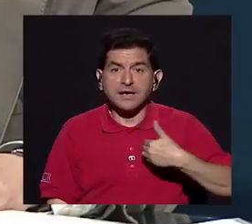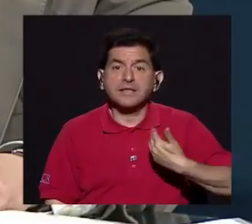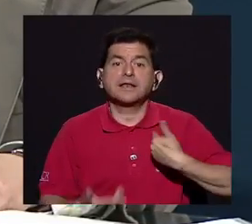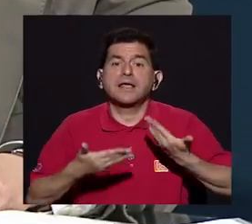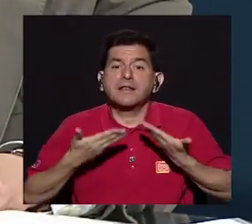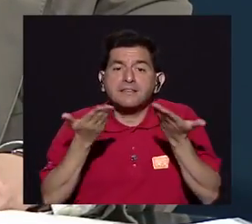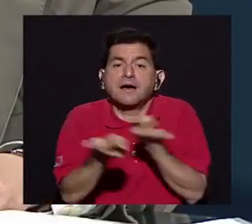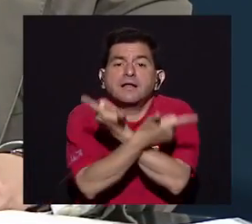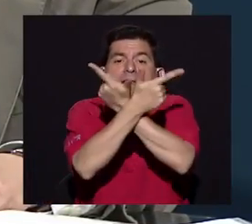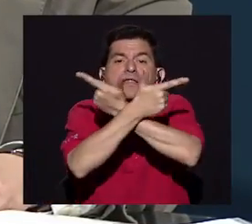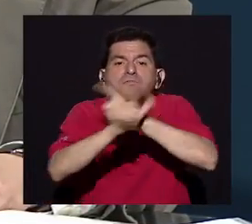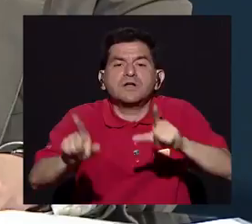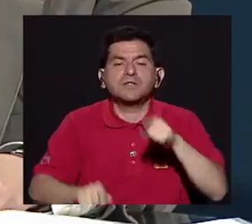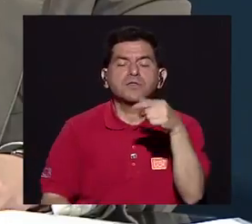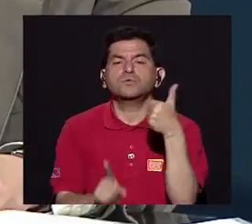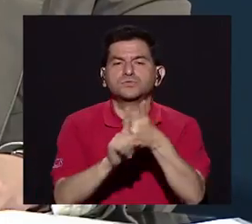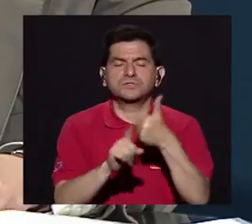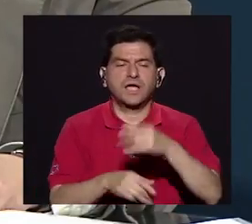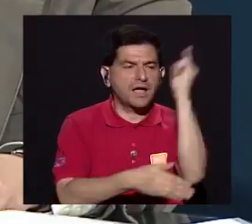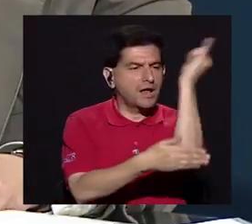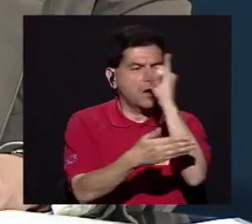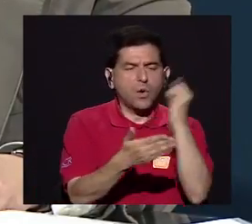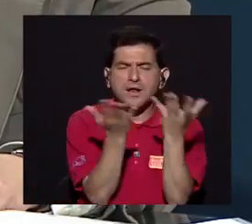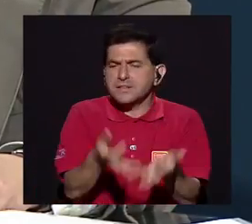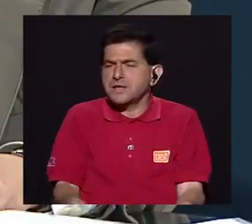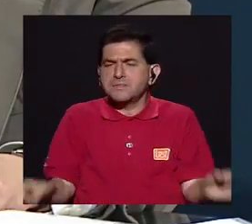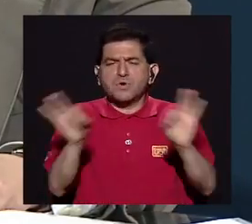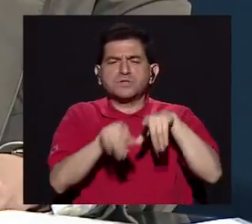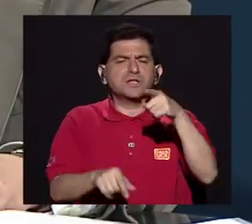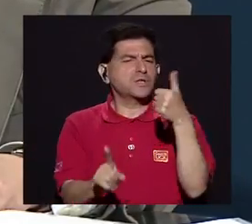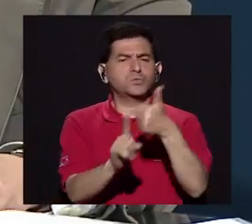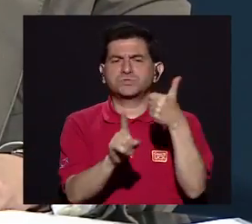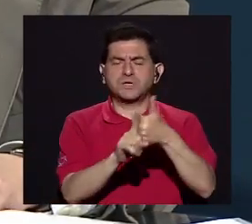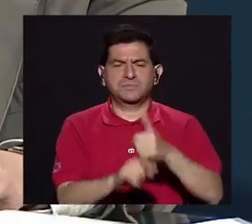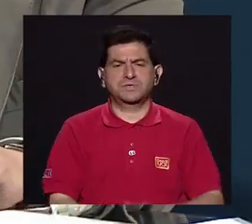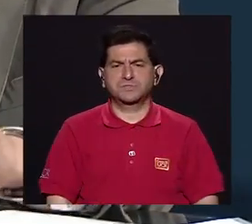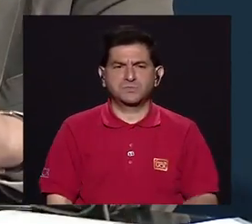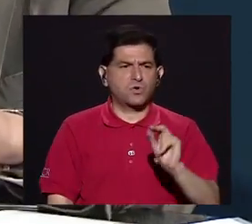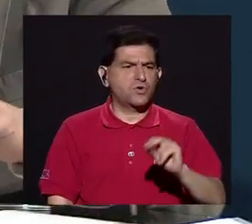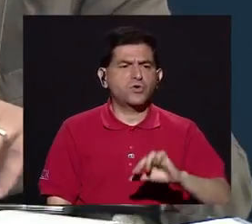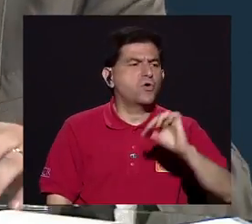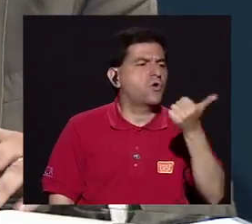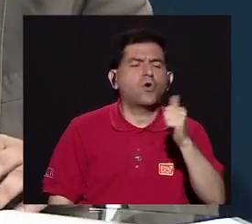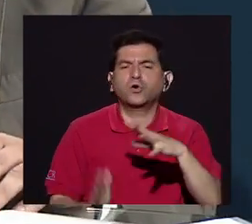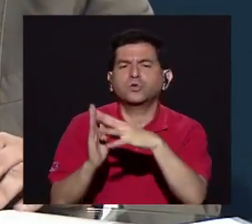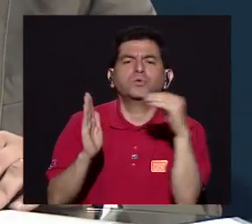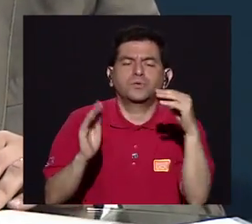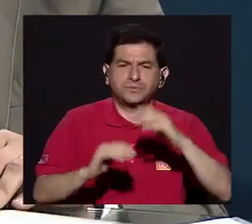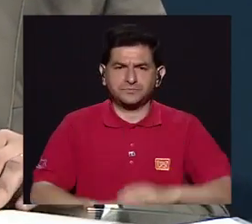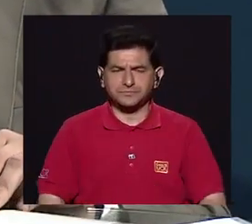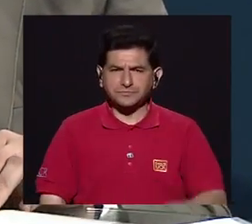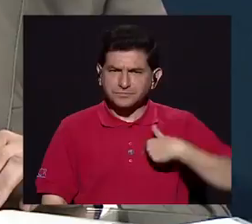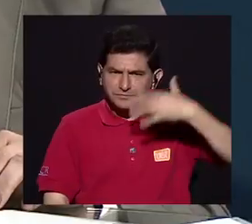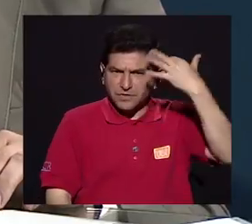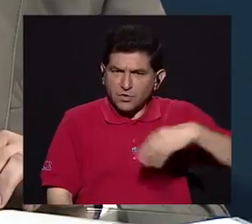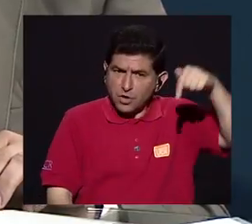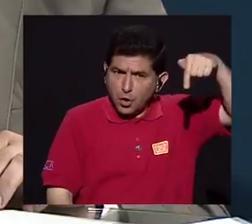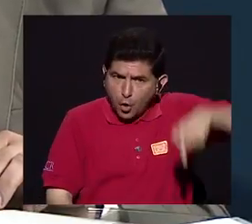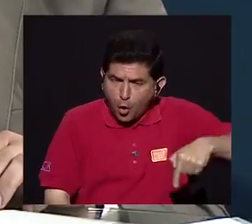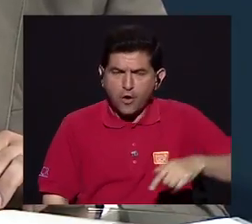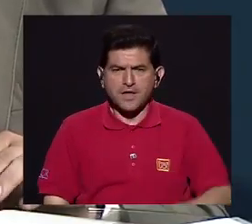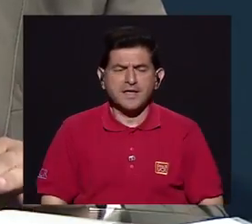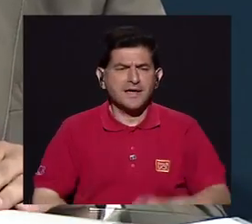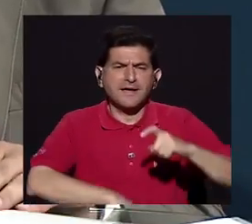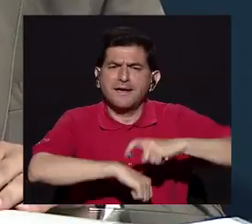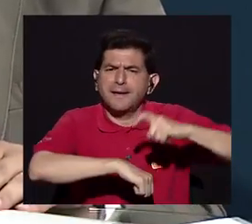tengan libertad para ser tú, ¿no? Porque en el arte es lo más importante, que seas tú, que no seas todos. Entonces, yo creo que hoy,